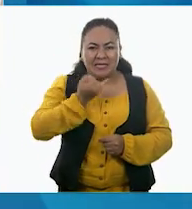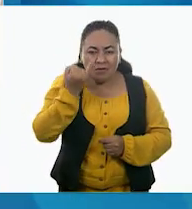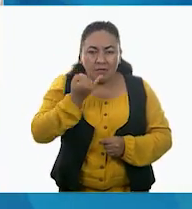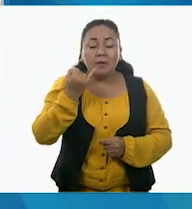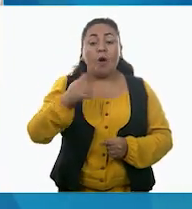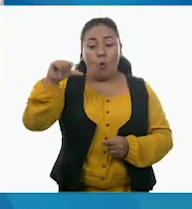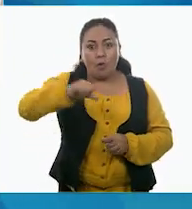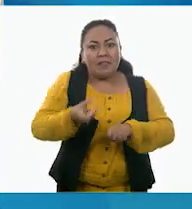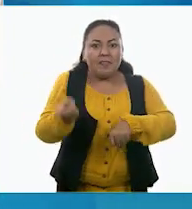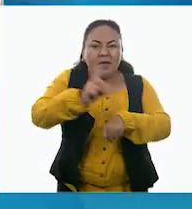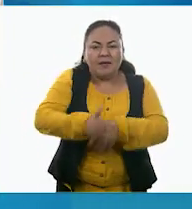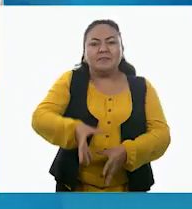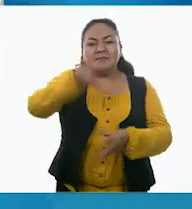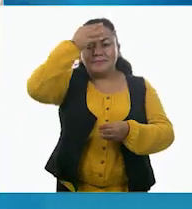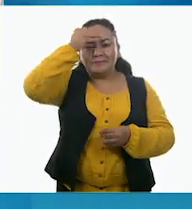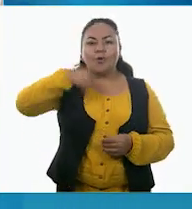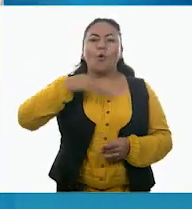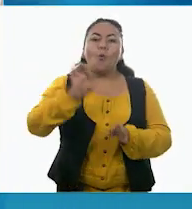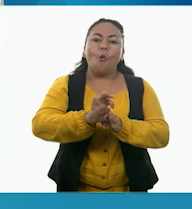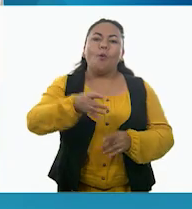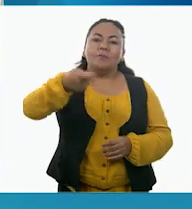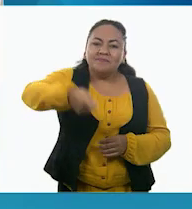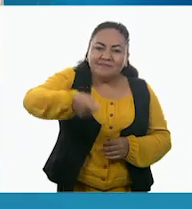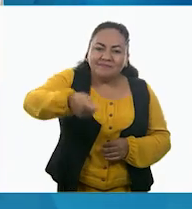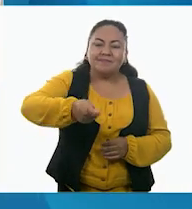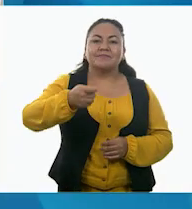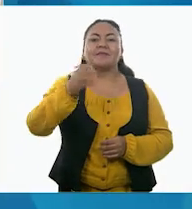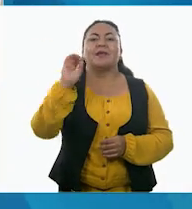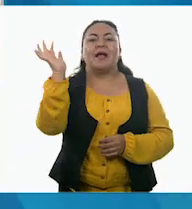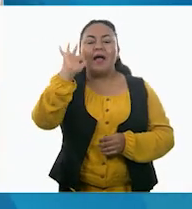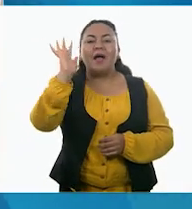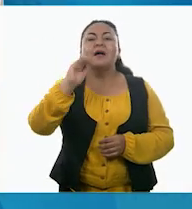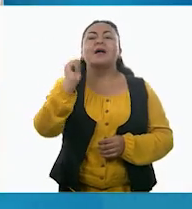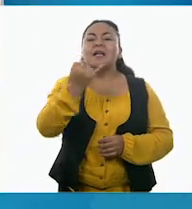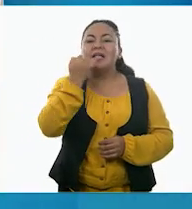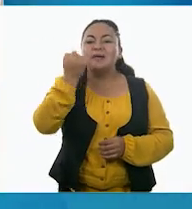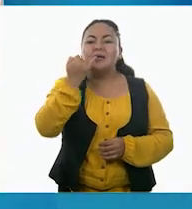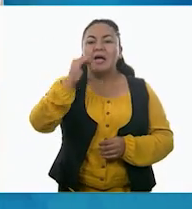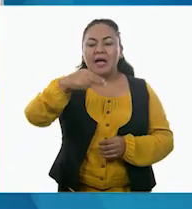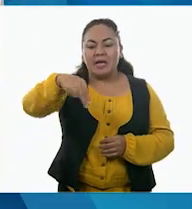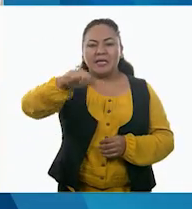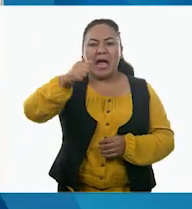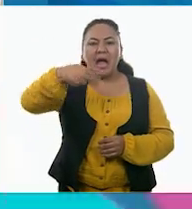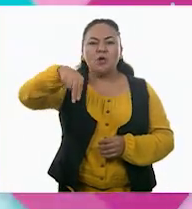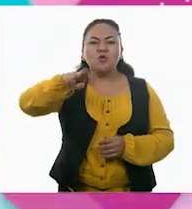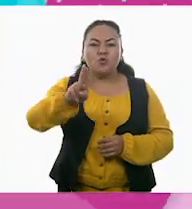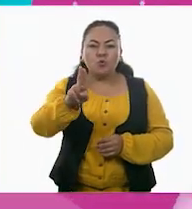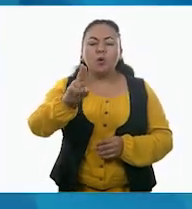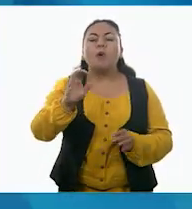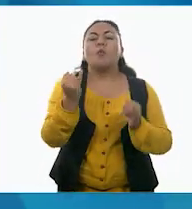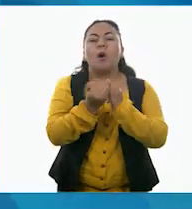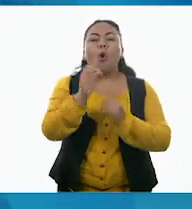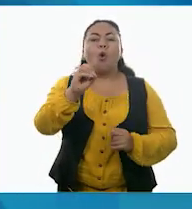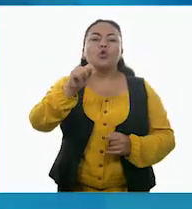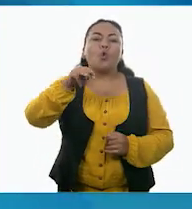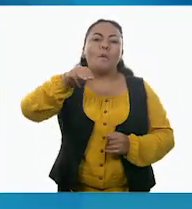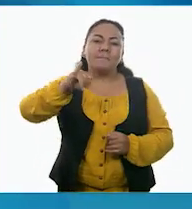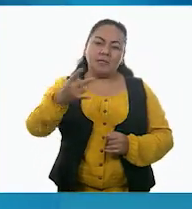este día aprenderemos a saludarnos y despedirnos en lengua ñañú, también conocida como otomí.